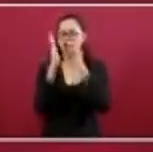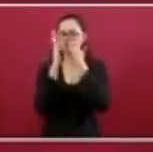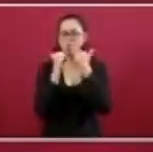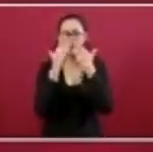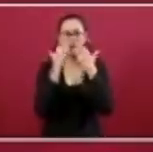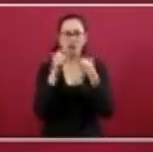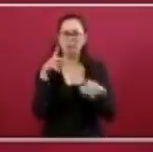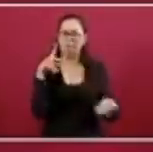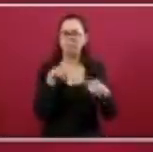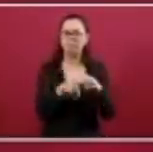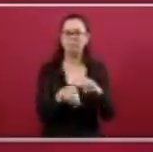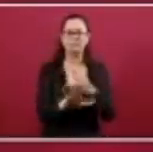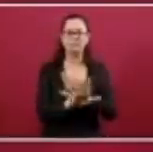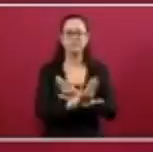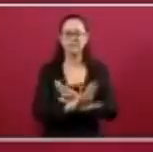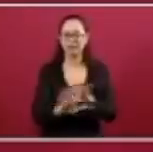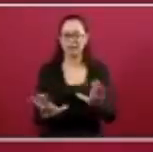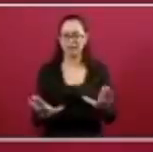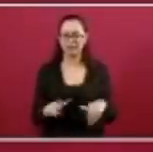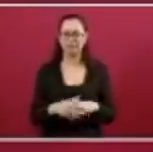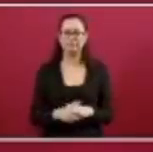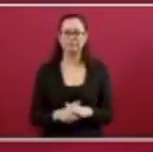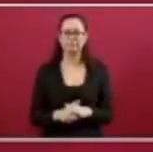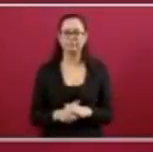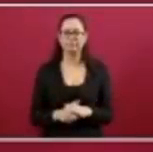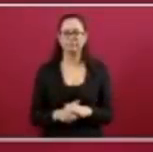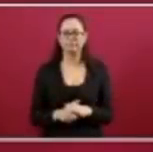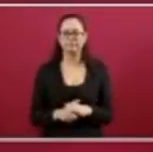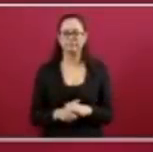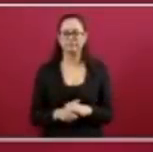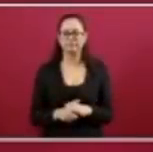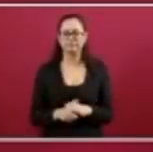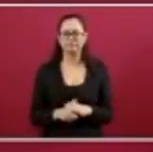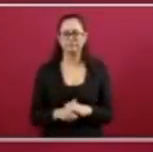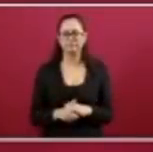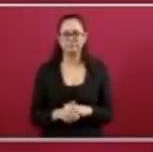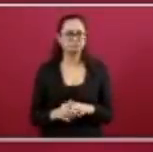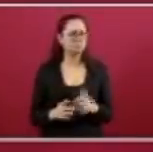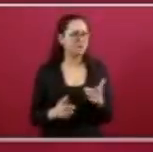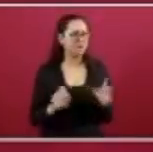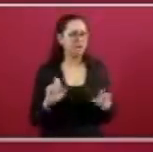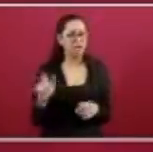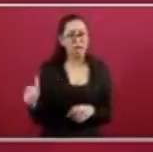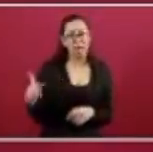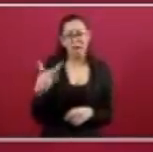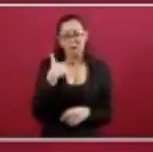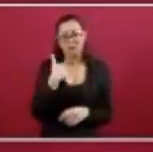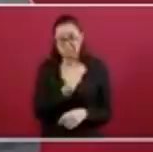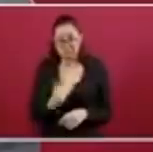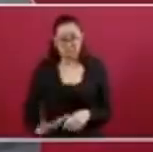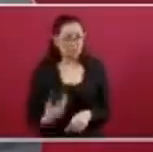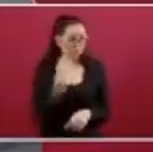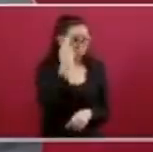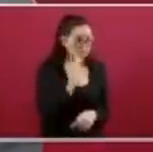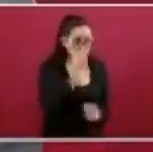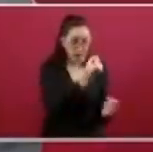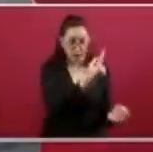suspendió. No está cobrando ningún expresidente pensión.